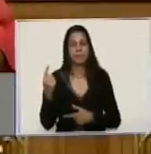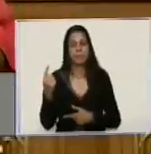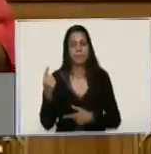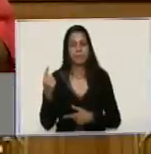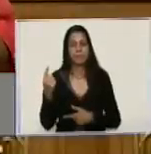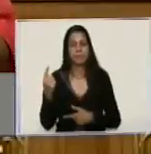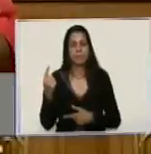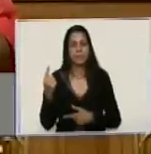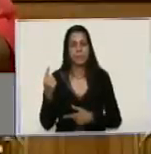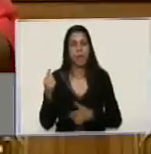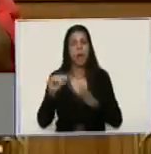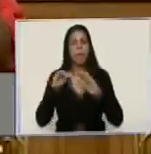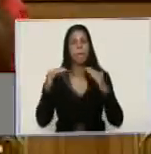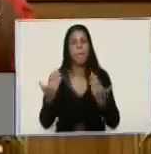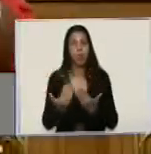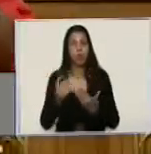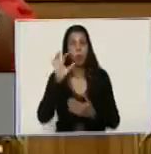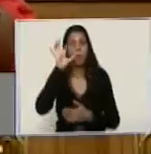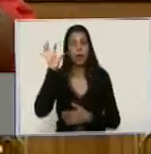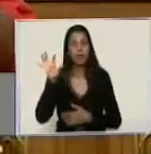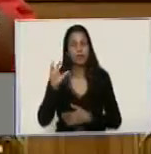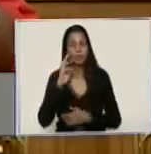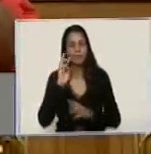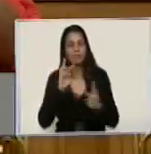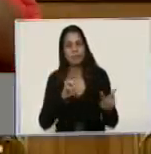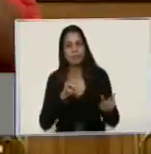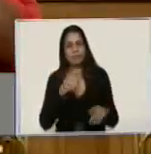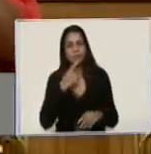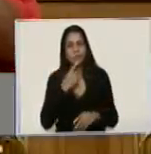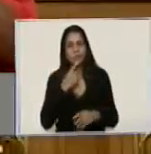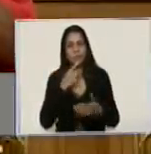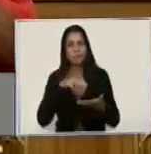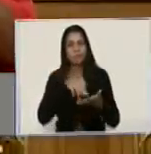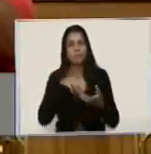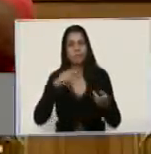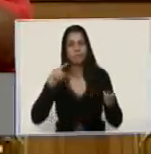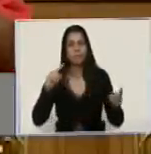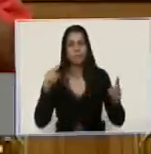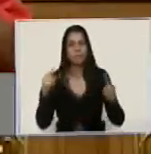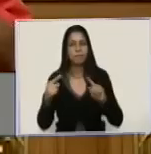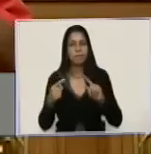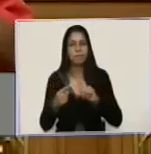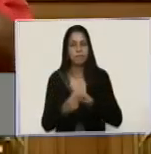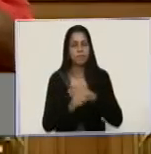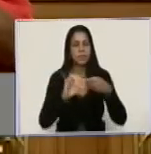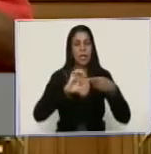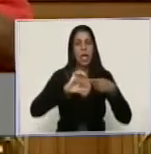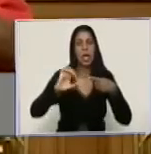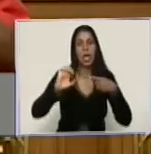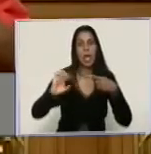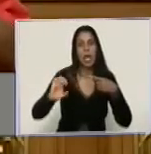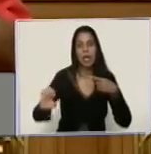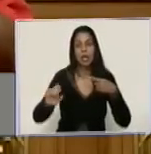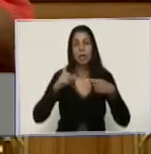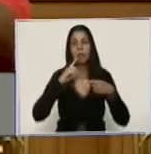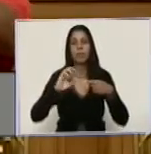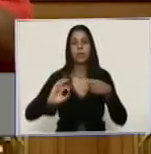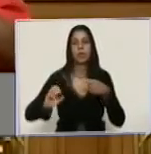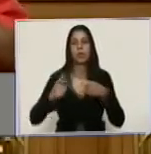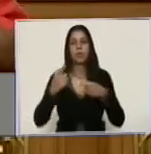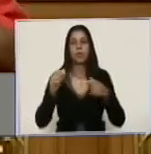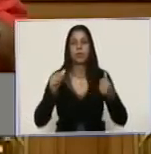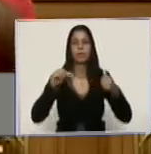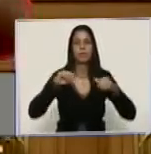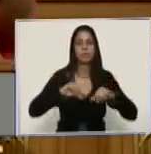el mundo está en lo que se llama una transición energética por agotamiento de la fuente primaria de